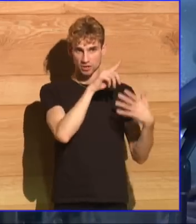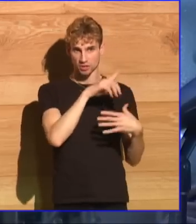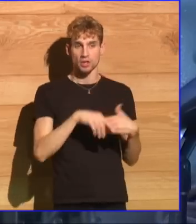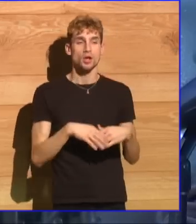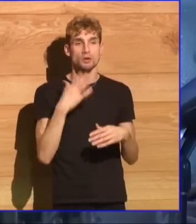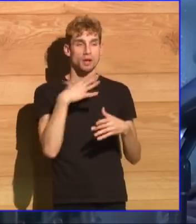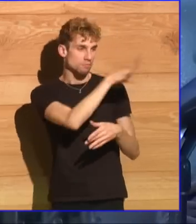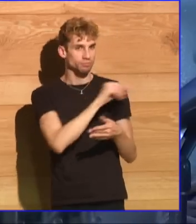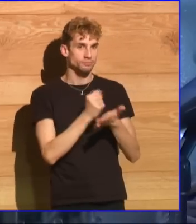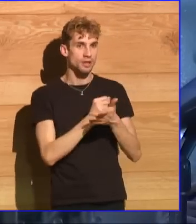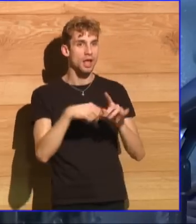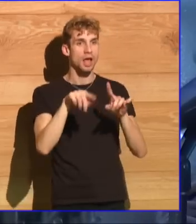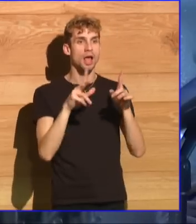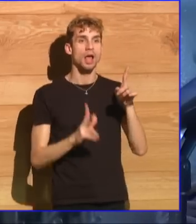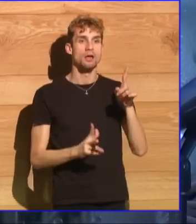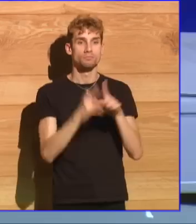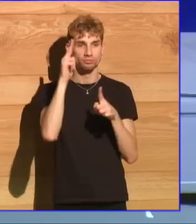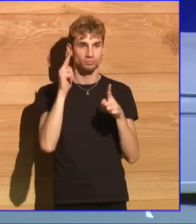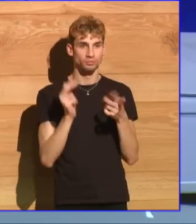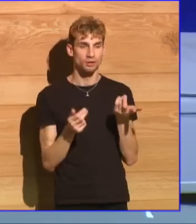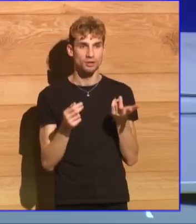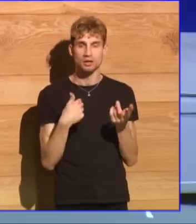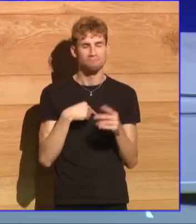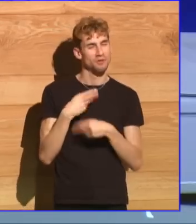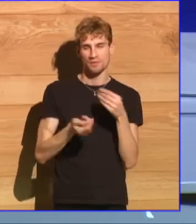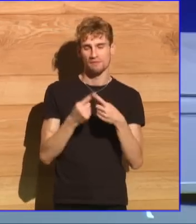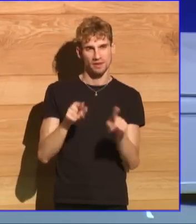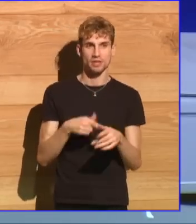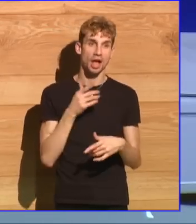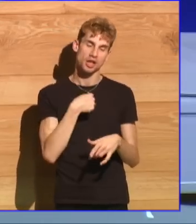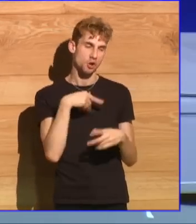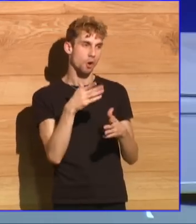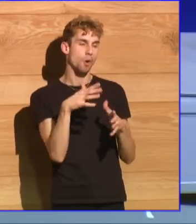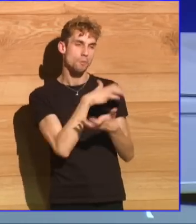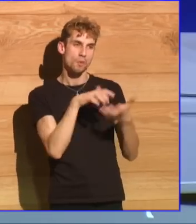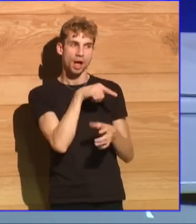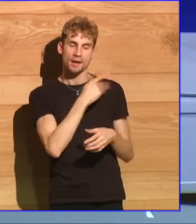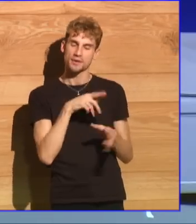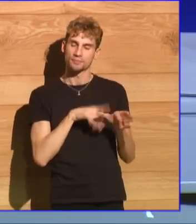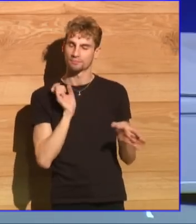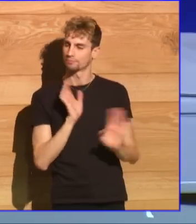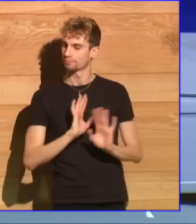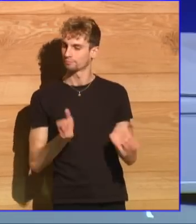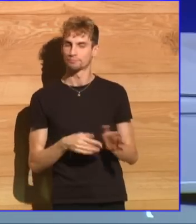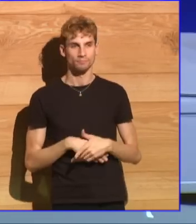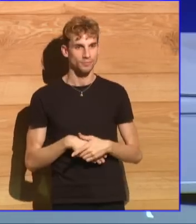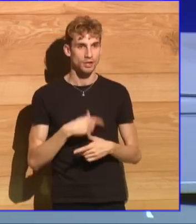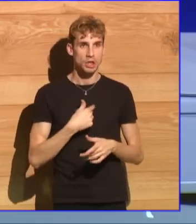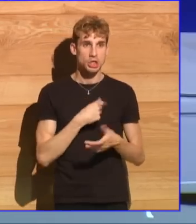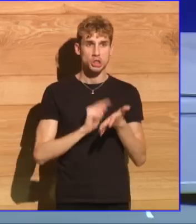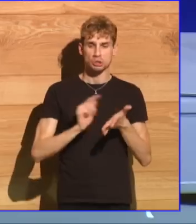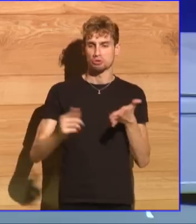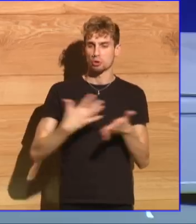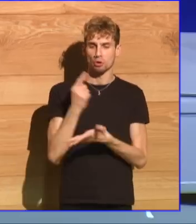cogías, recortabas el... Yo creo que Yo el no lo medio hacía- y el yo no lo print no hacía son así. lo mismo, pero es que no voy a entrar en esa Yo polémica porque... tenía que volver a escribir todo otra